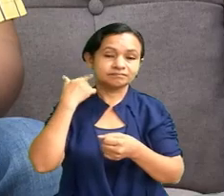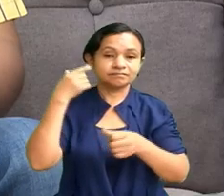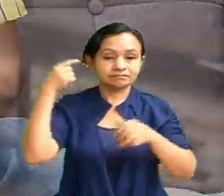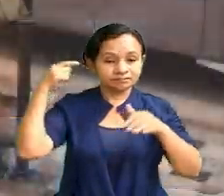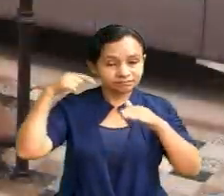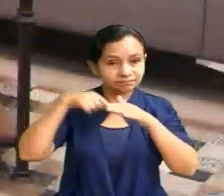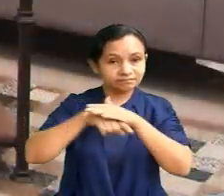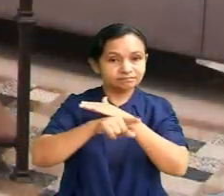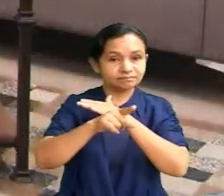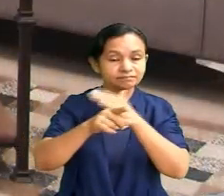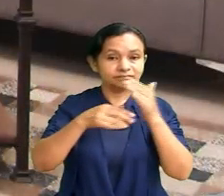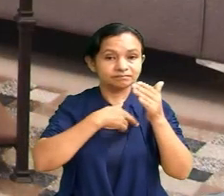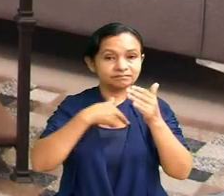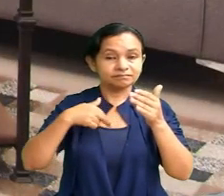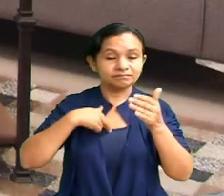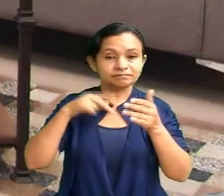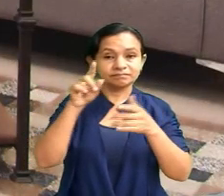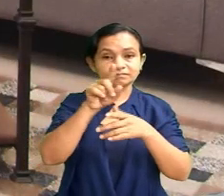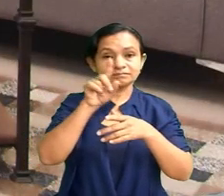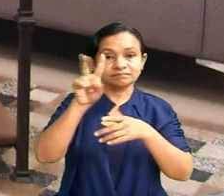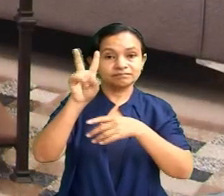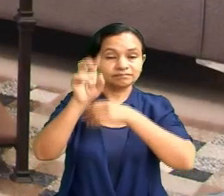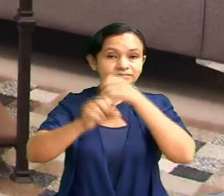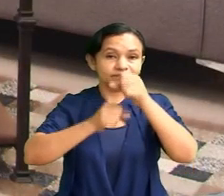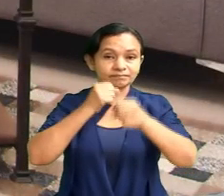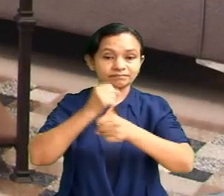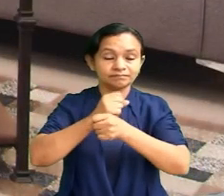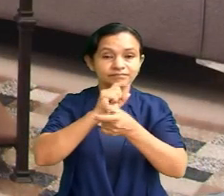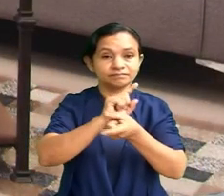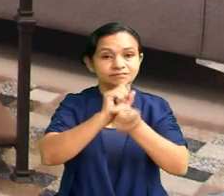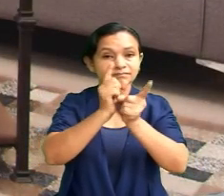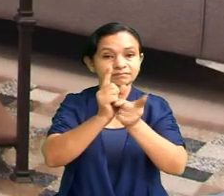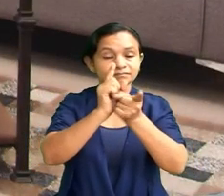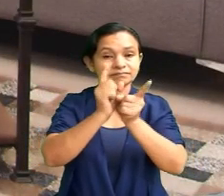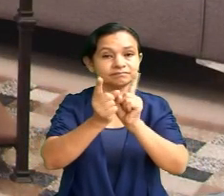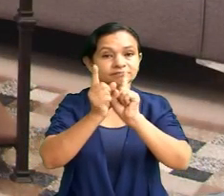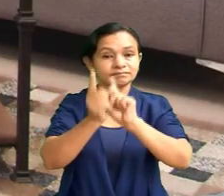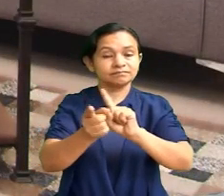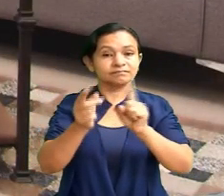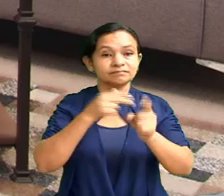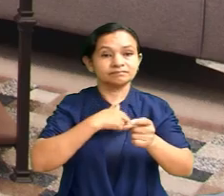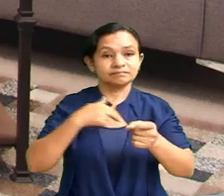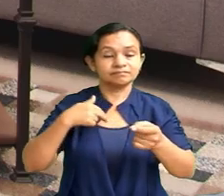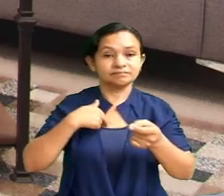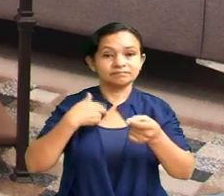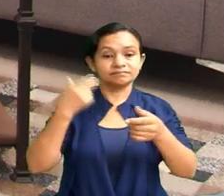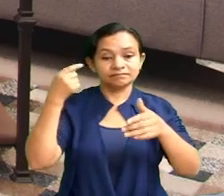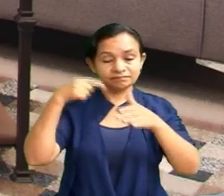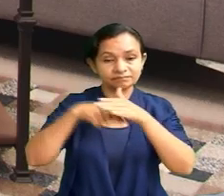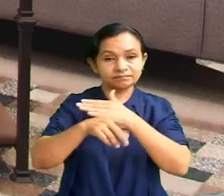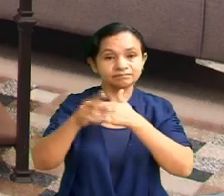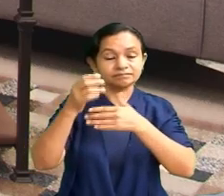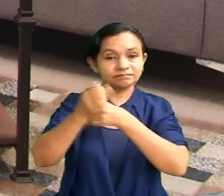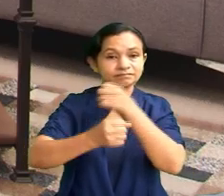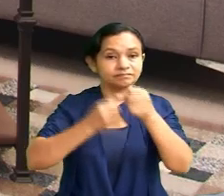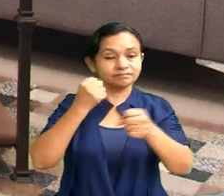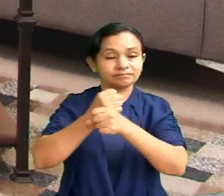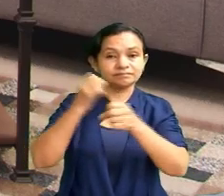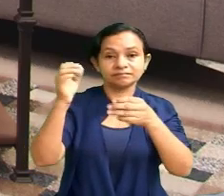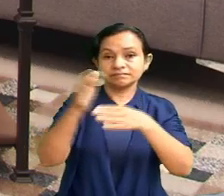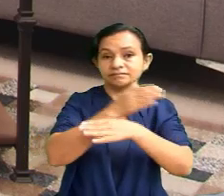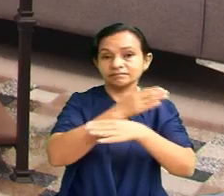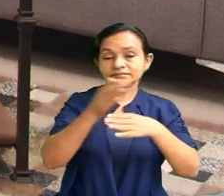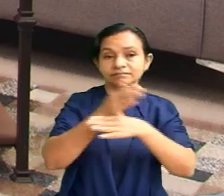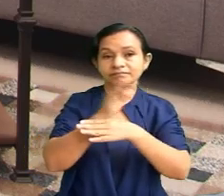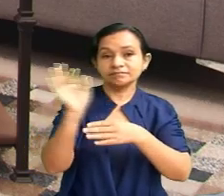la tendencia ha sido de 12 años ir superando cada una de las metas planteadas y cada uno de los retos cada año implica un nuevo una